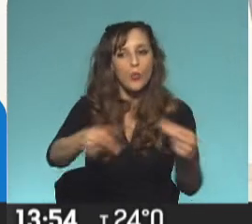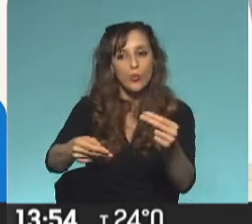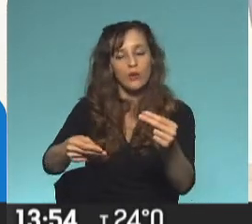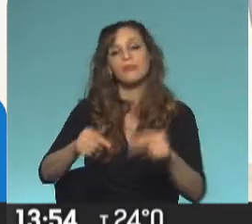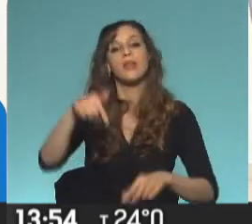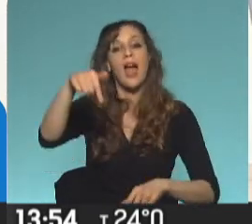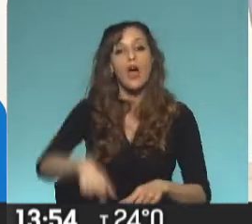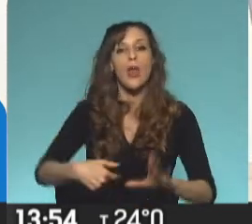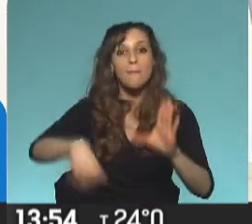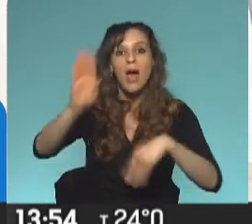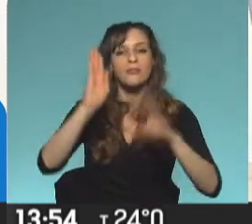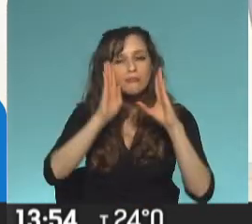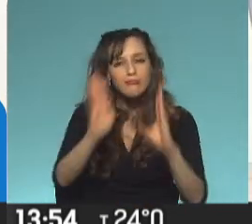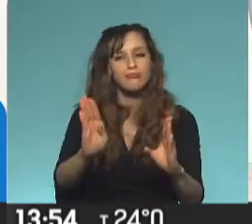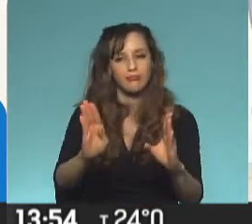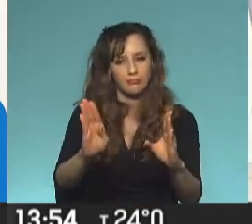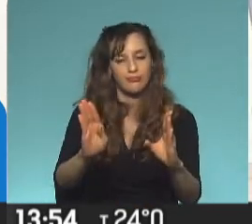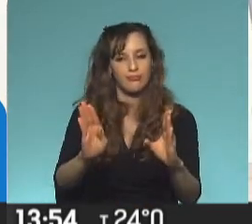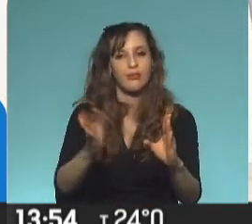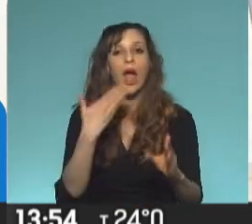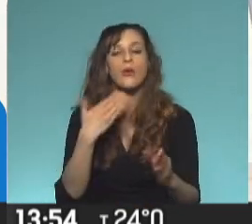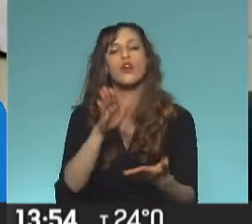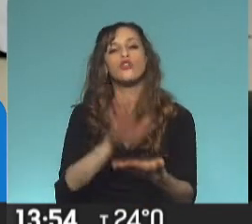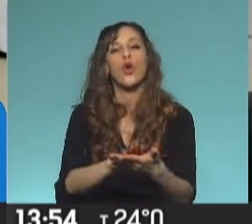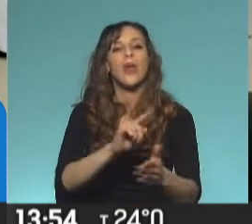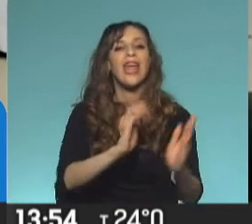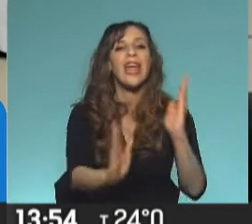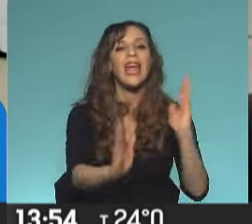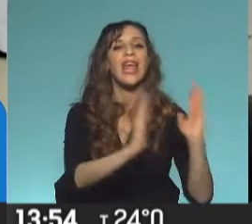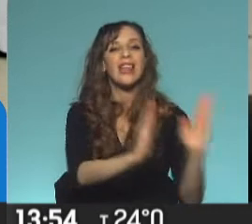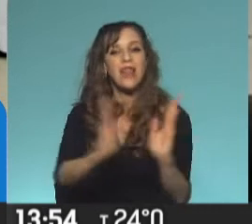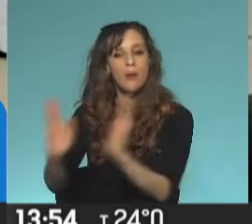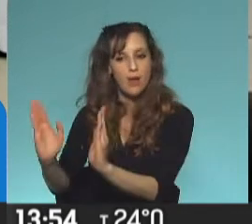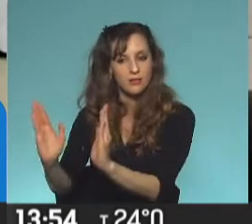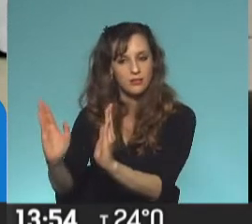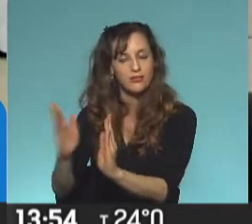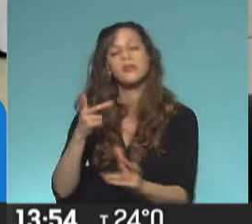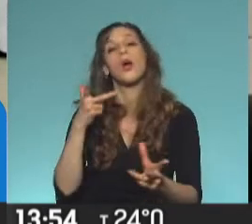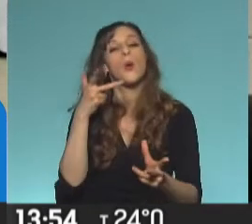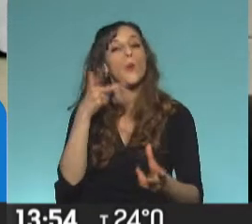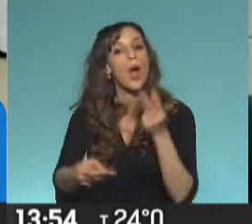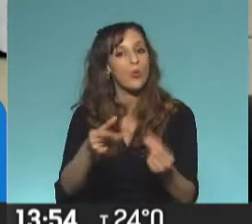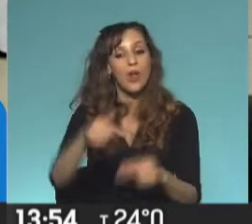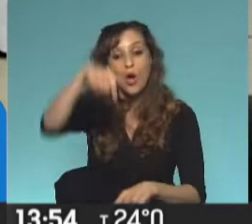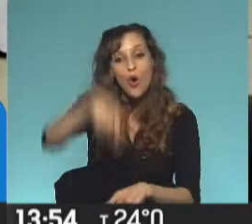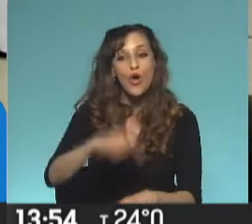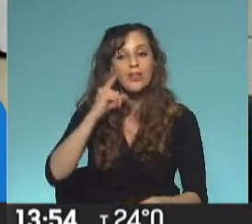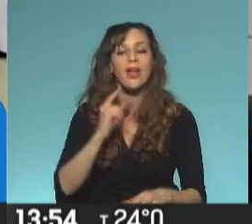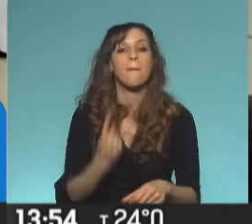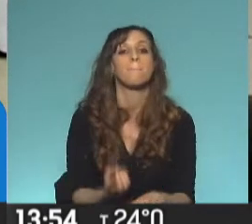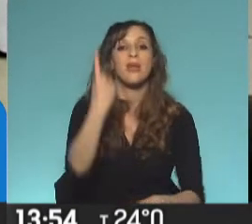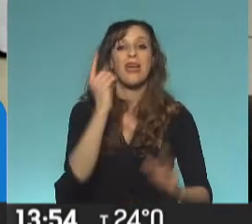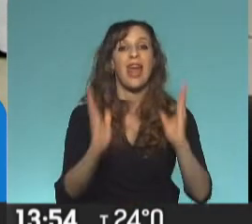hablar ahora más específicamente antes de terminar de las etapas del proceso de vacunación hoy estamos en lo que llamamos primera etapa del proceso de vacunación